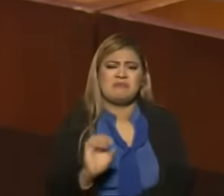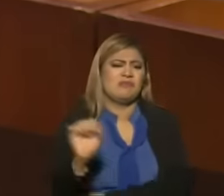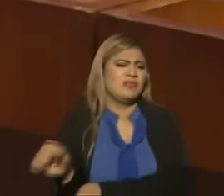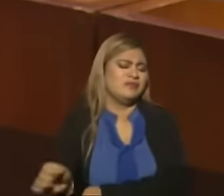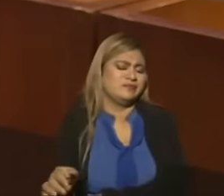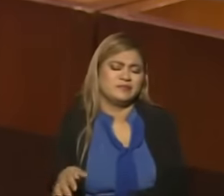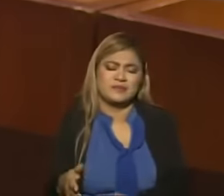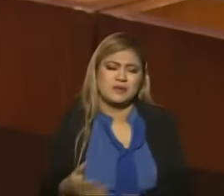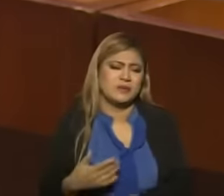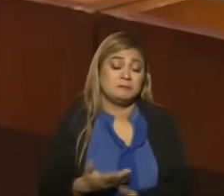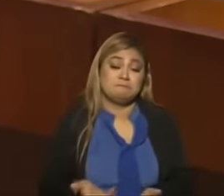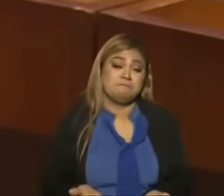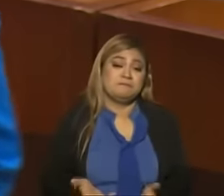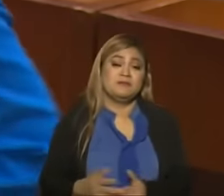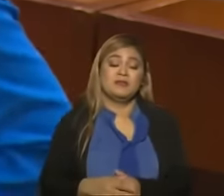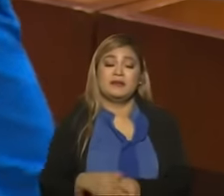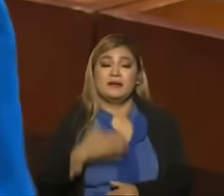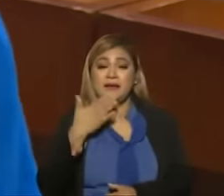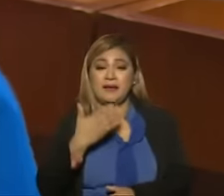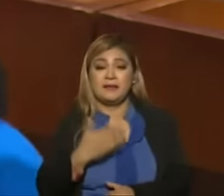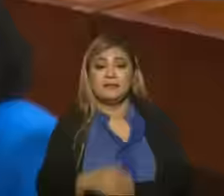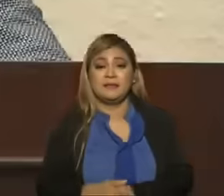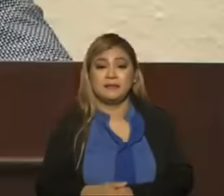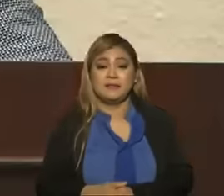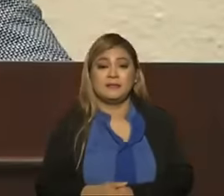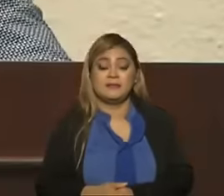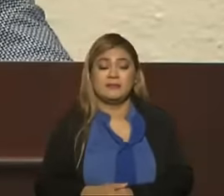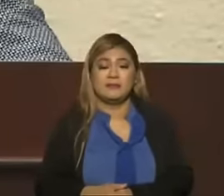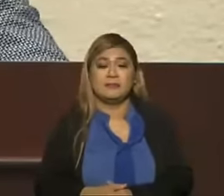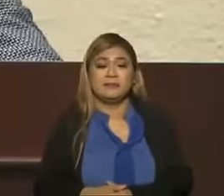instancia. Gracias.